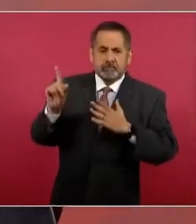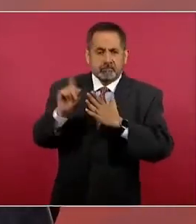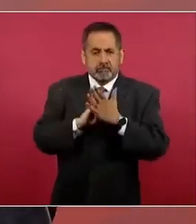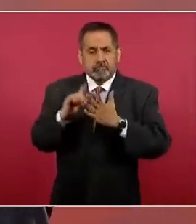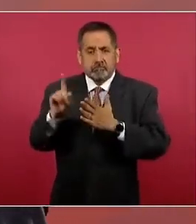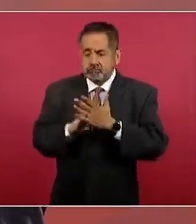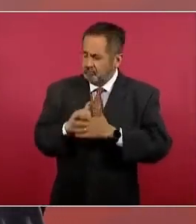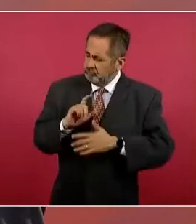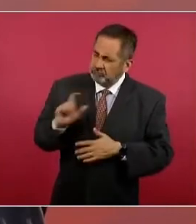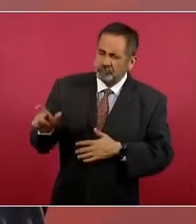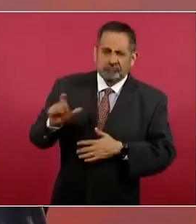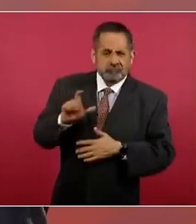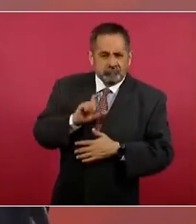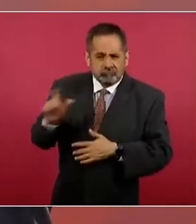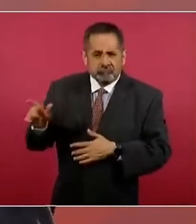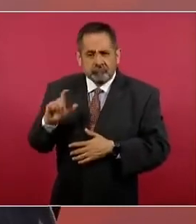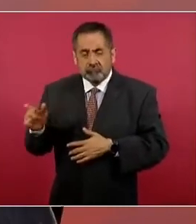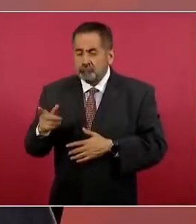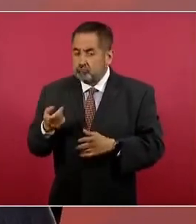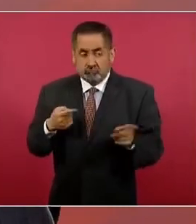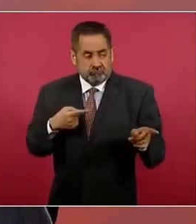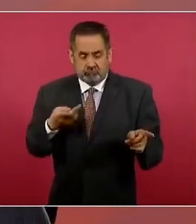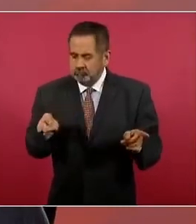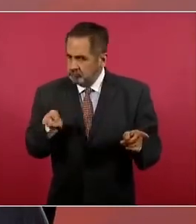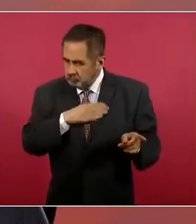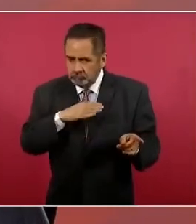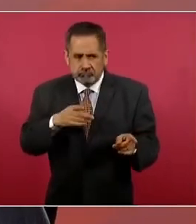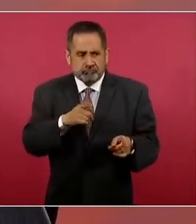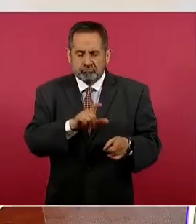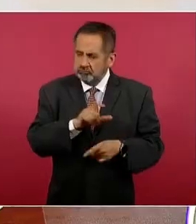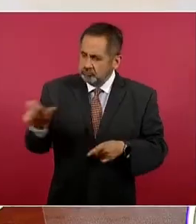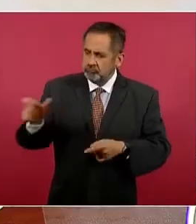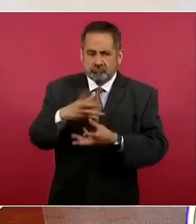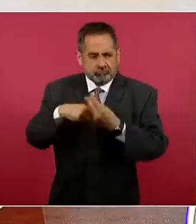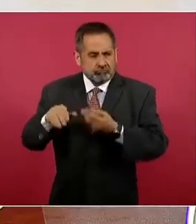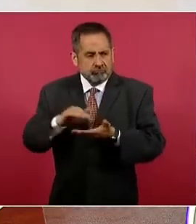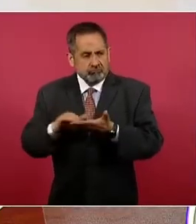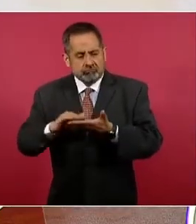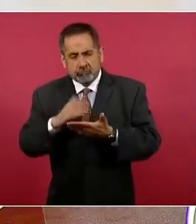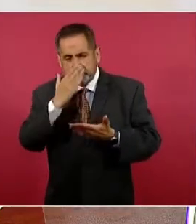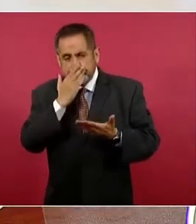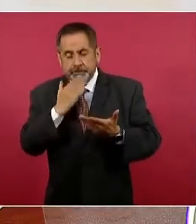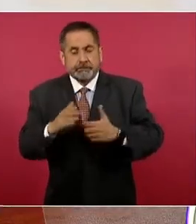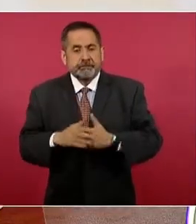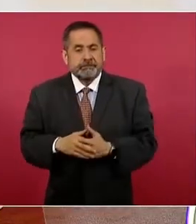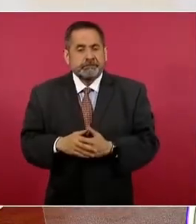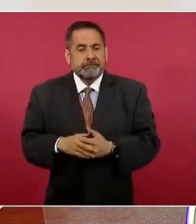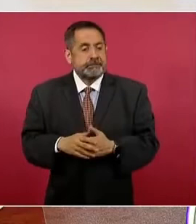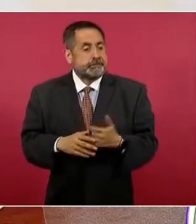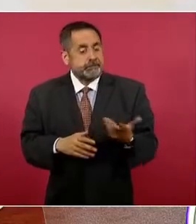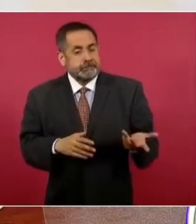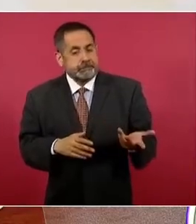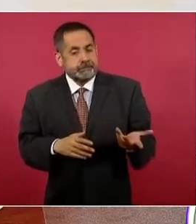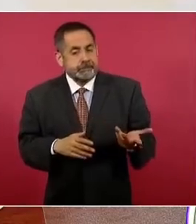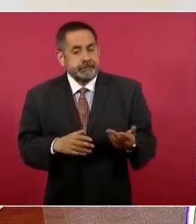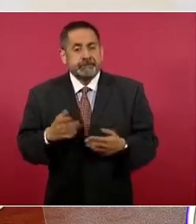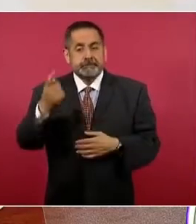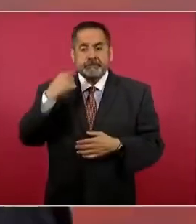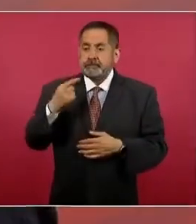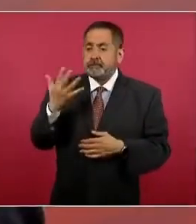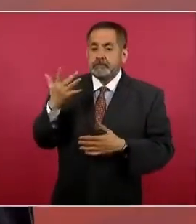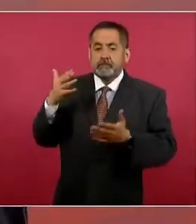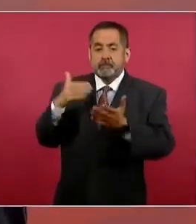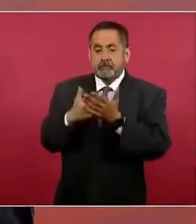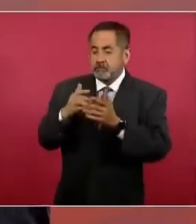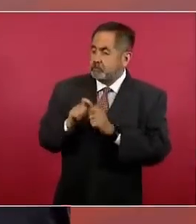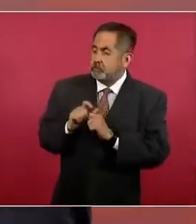mensualmente. Y qué bueno que lo está haciendo, porque había pagado los 50 millones y